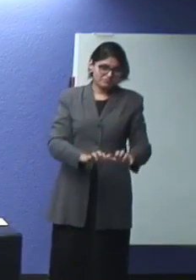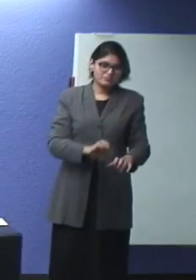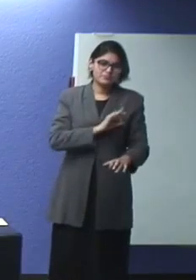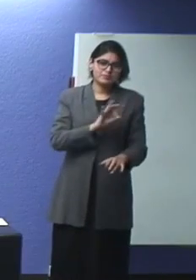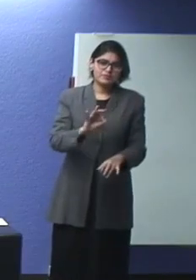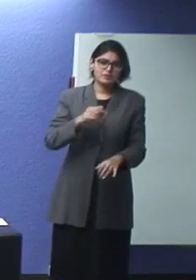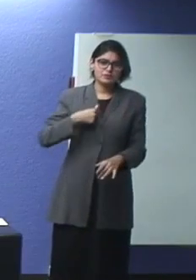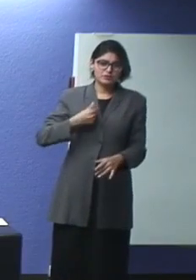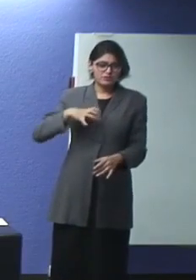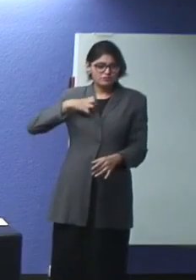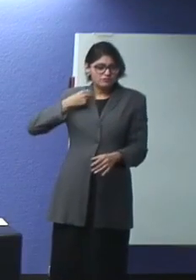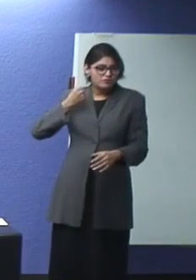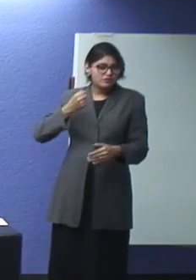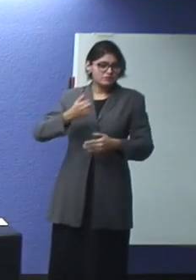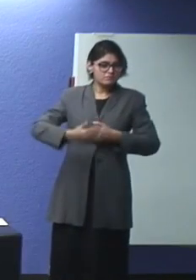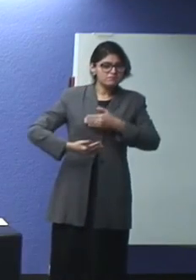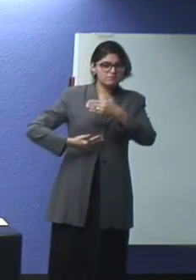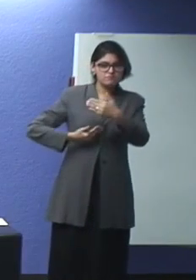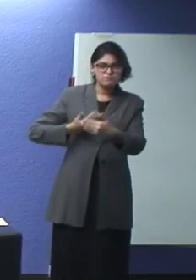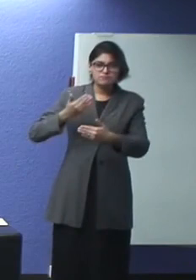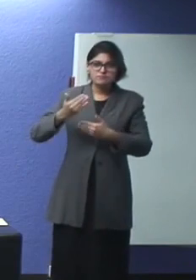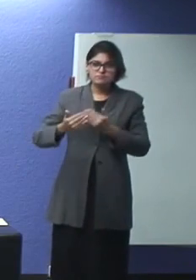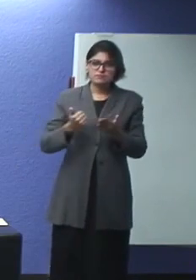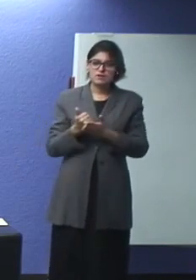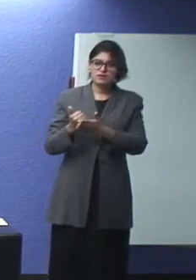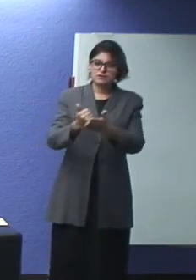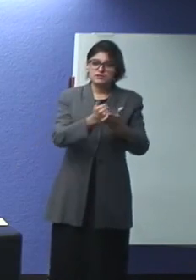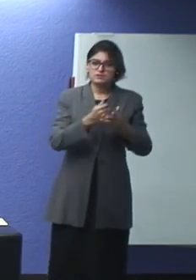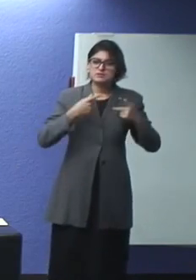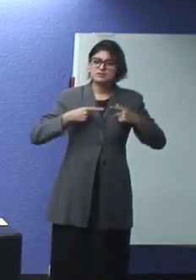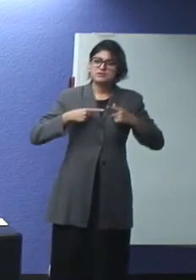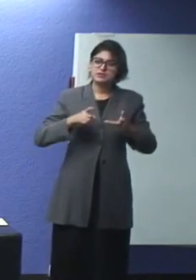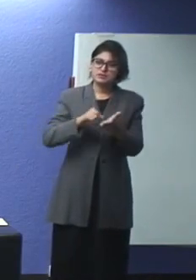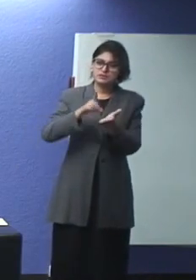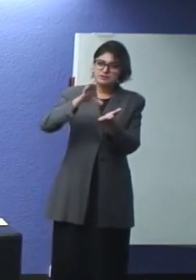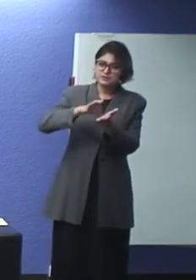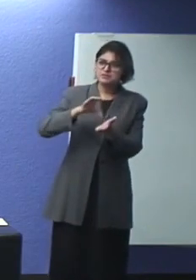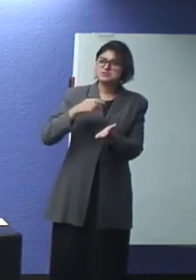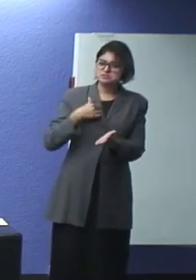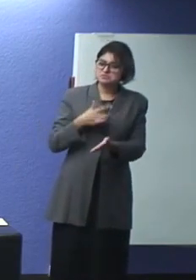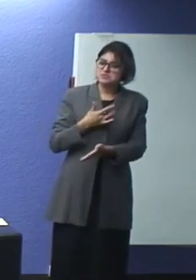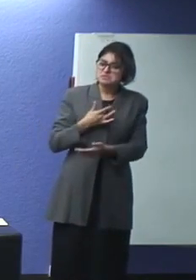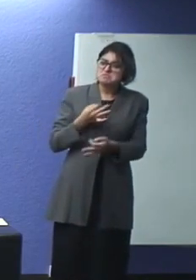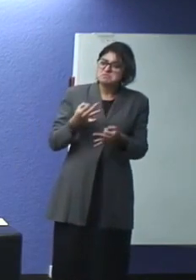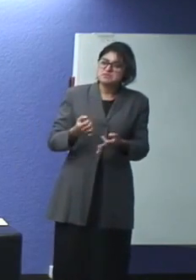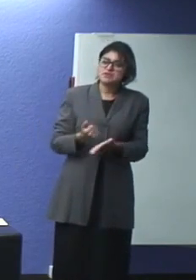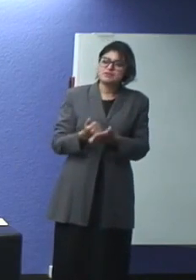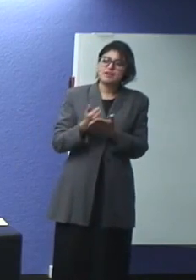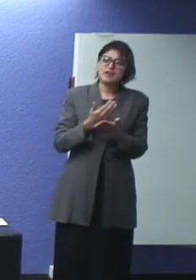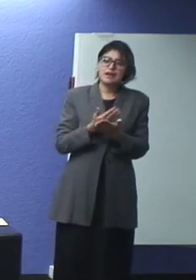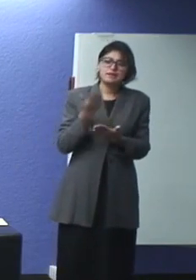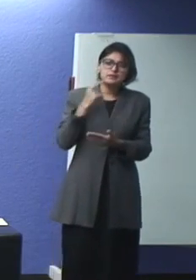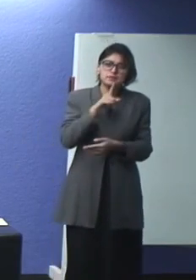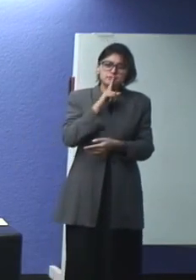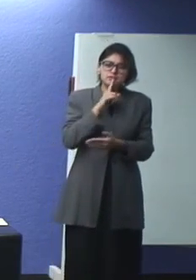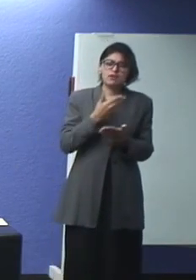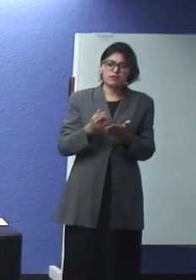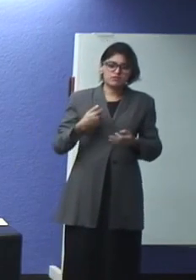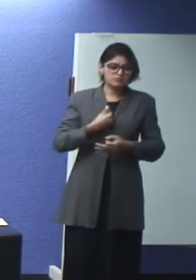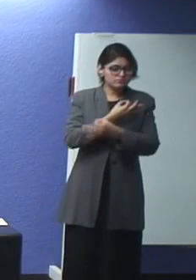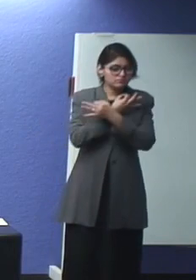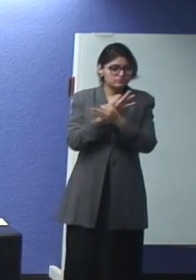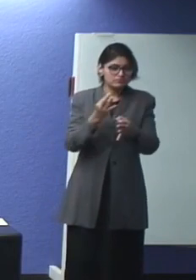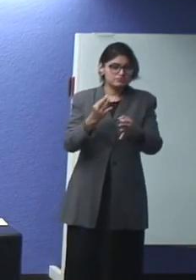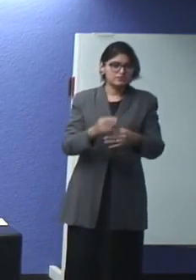por los derechos de las personas con discapacidad es una herramienta importante y por eso decidí nombrarlo ahora. Y quiero